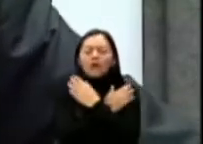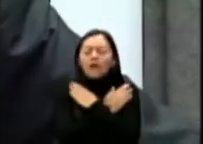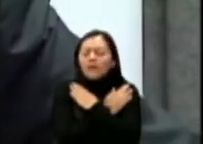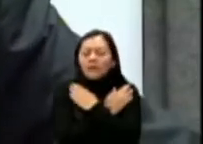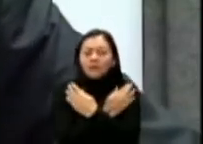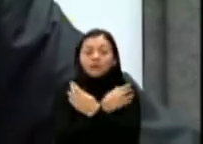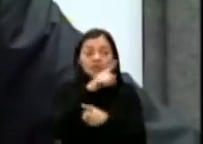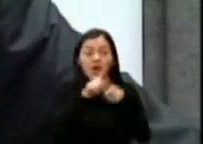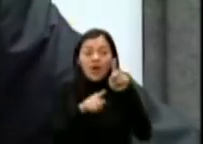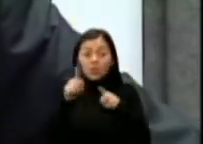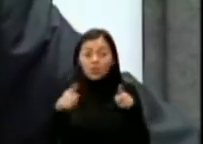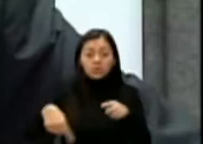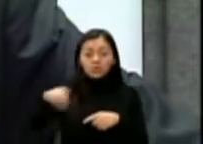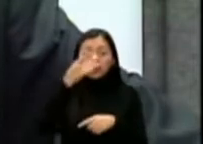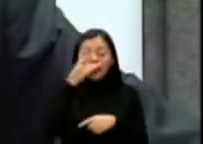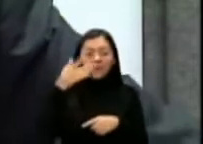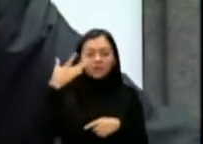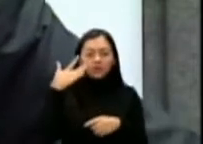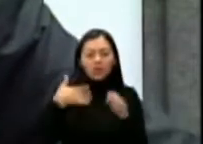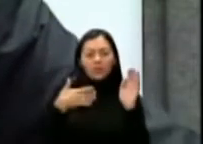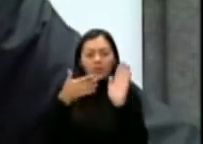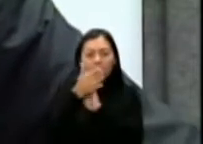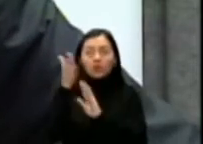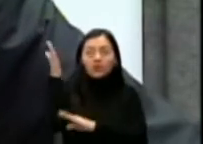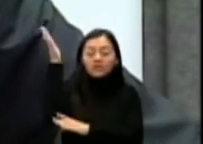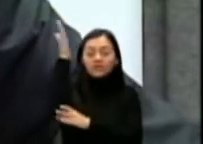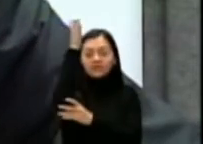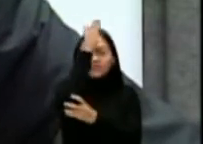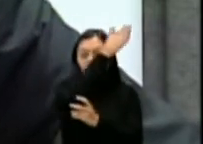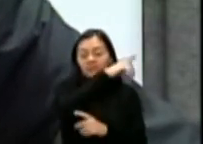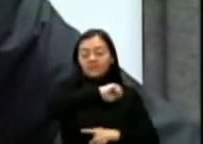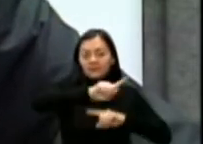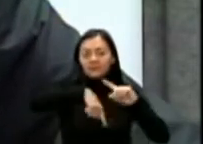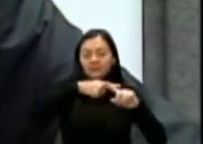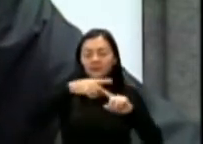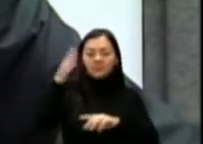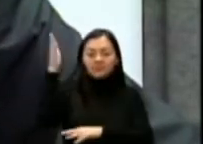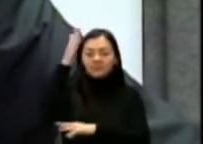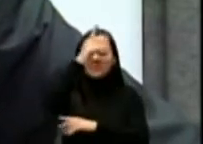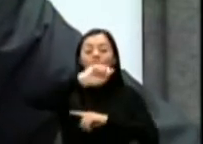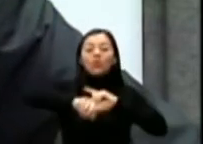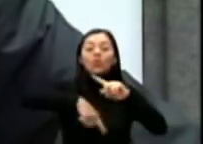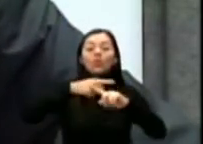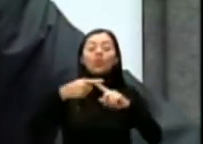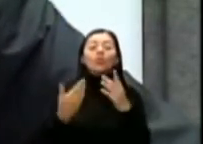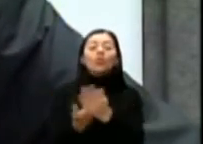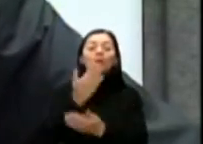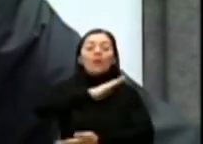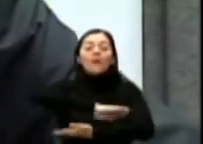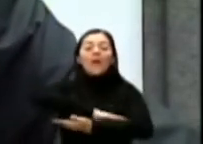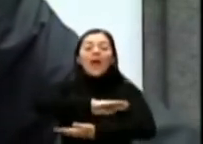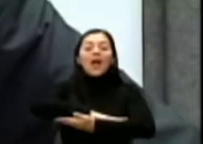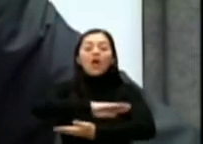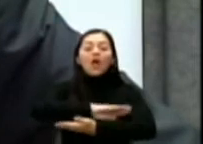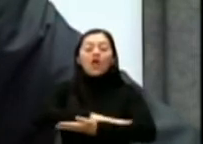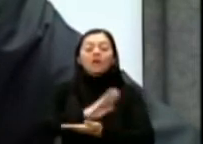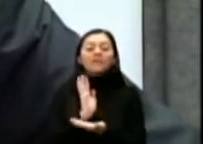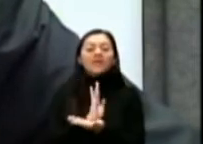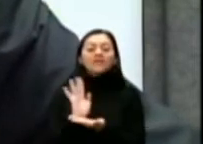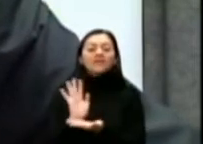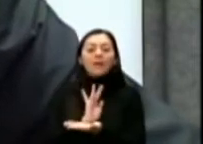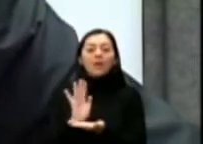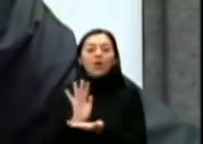tengo alguna agenda en algunas provincias todos quieren augurar ese nuevo malecón en la ciudad de zamora en